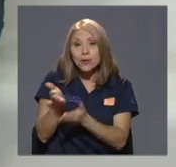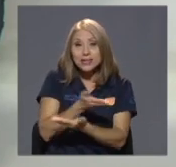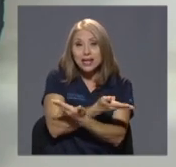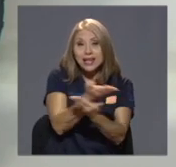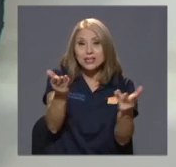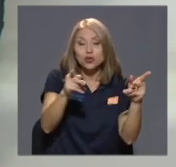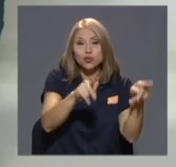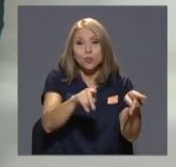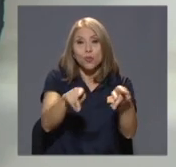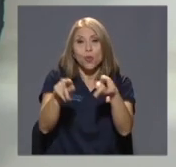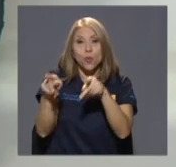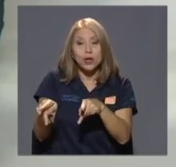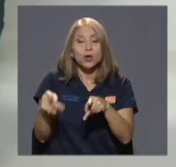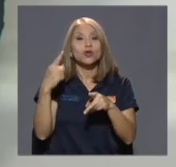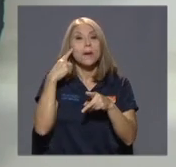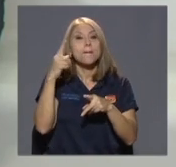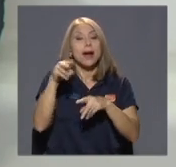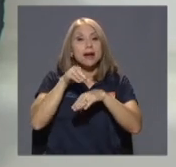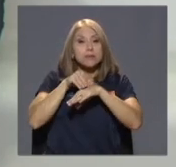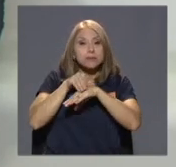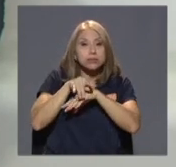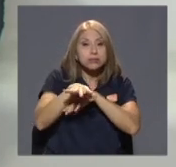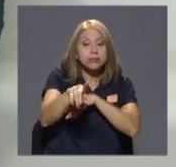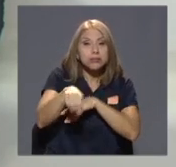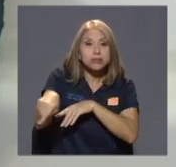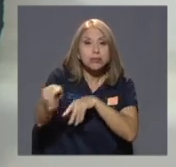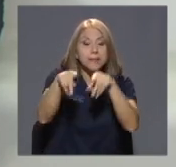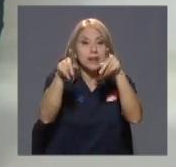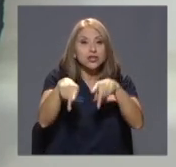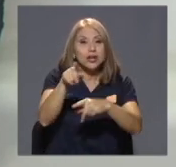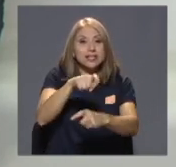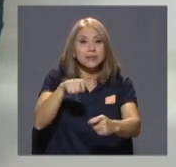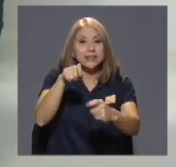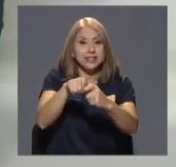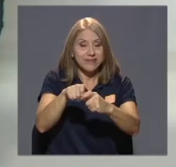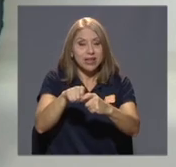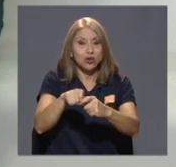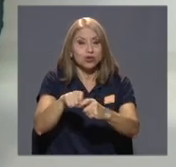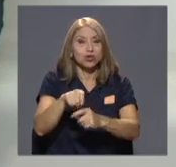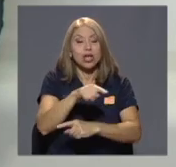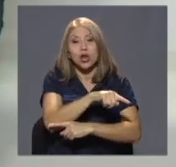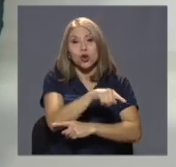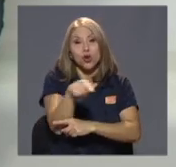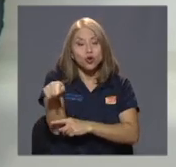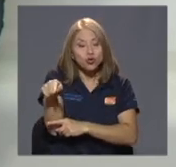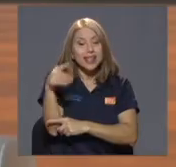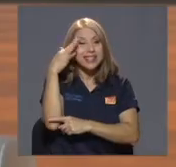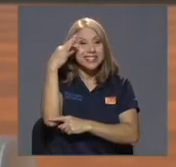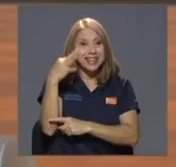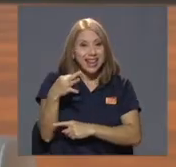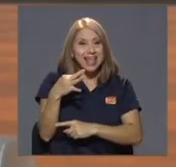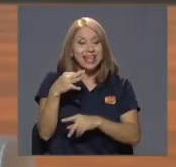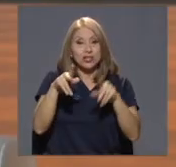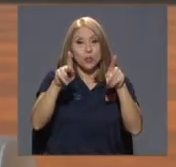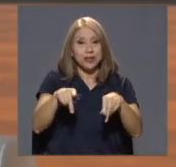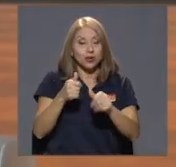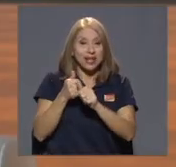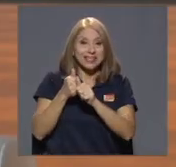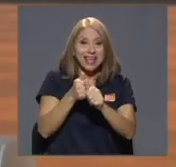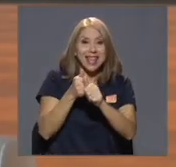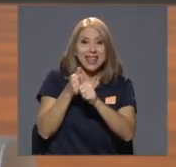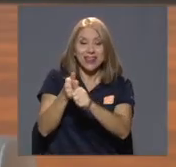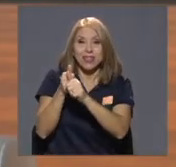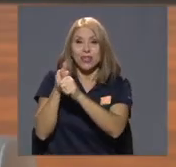personas específicas de acuerdo a lo que para ustedes es su audiencia en el marco de cada uno de los ministerios. Sí, y